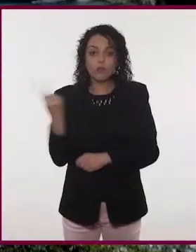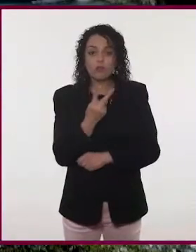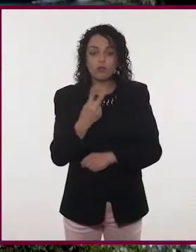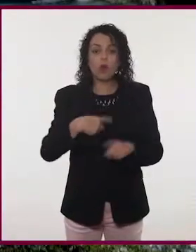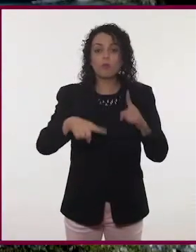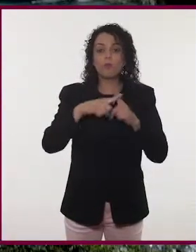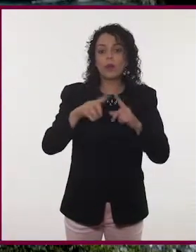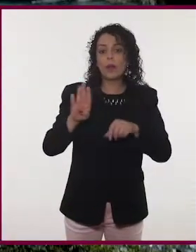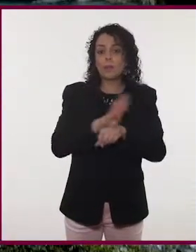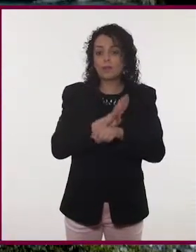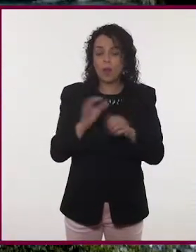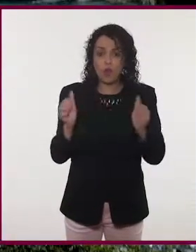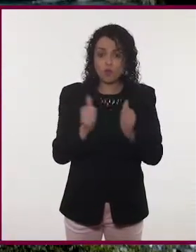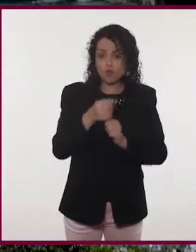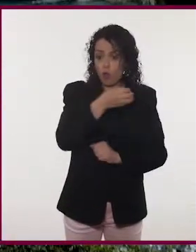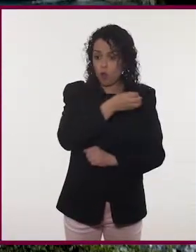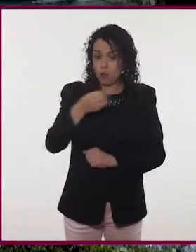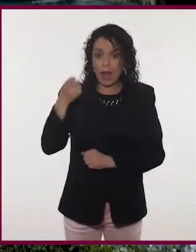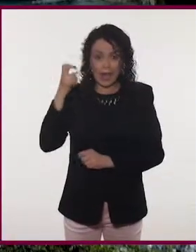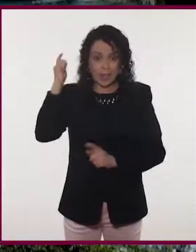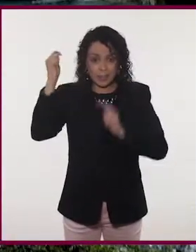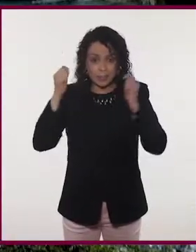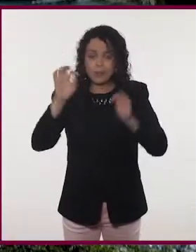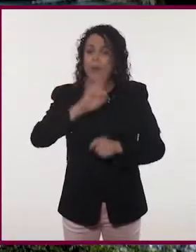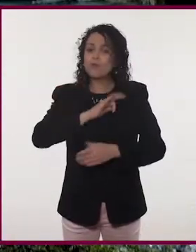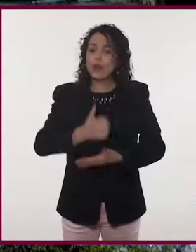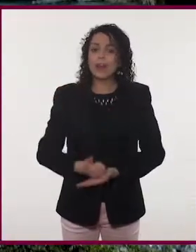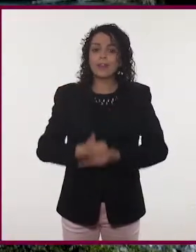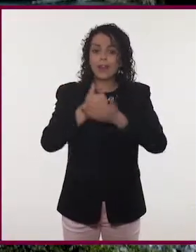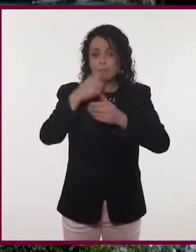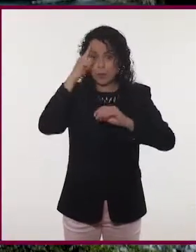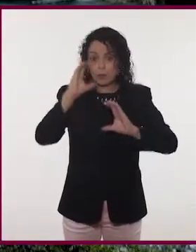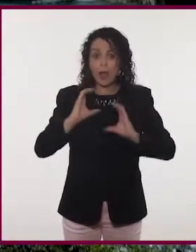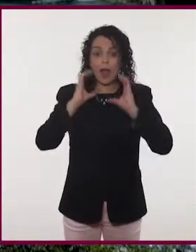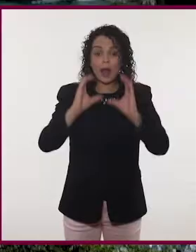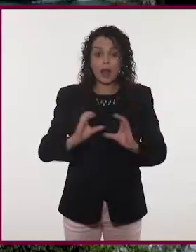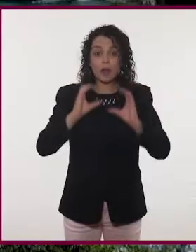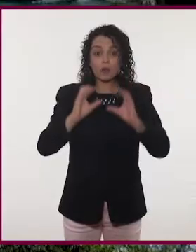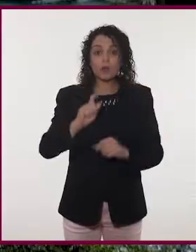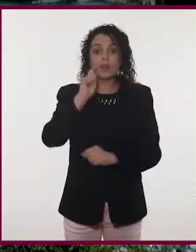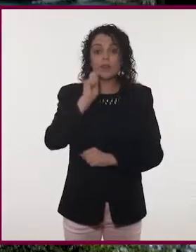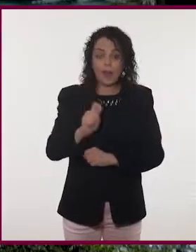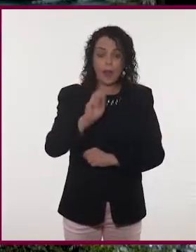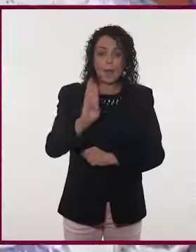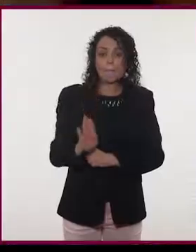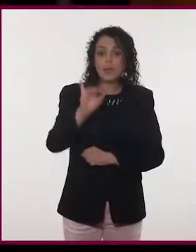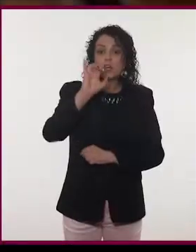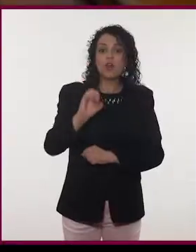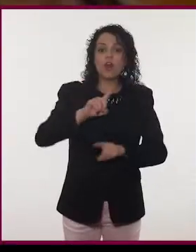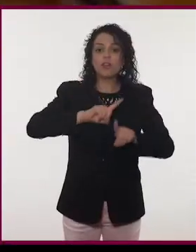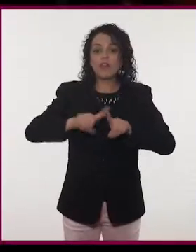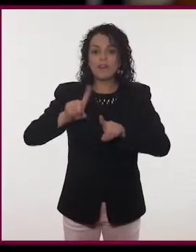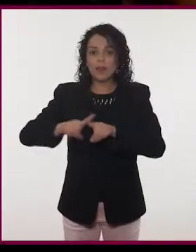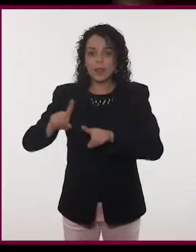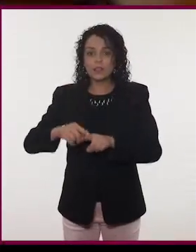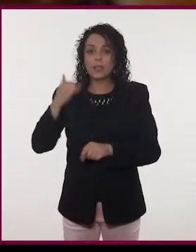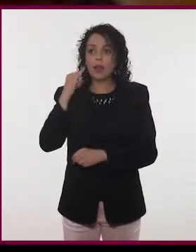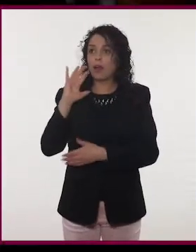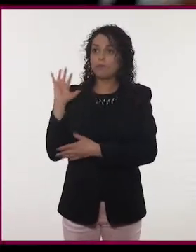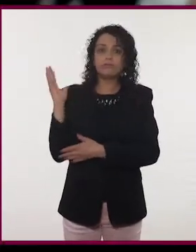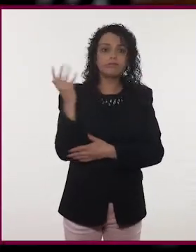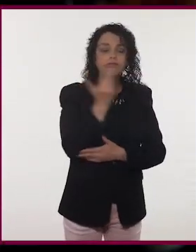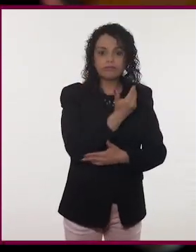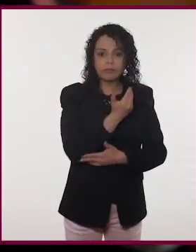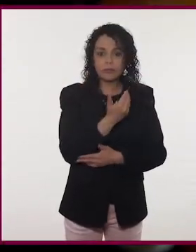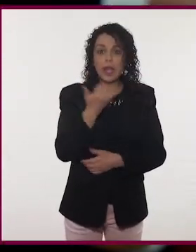Bien organizado, este tipo de turismo puede ayudar a la conservación de la vida silvestre y la biodiversidad, además de ser una opción